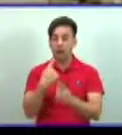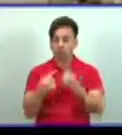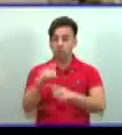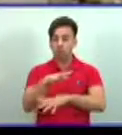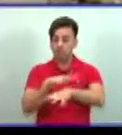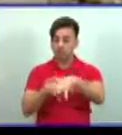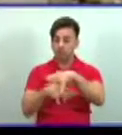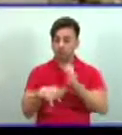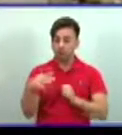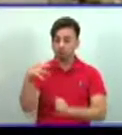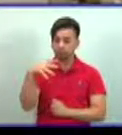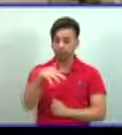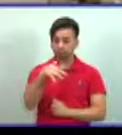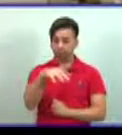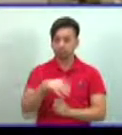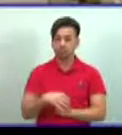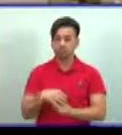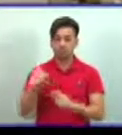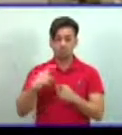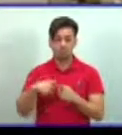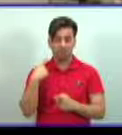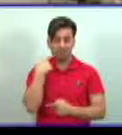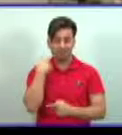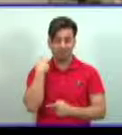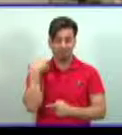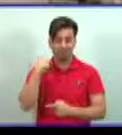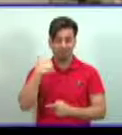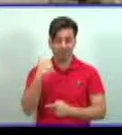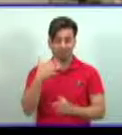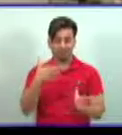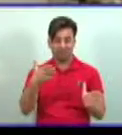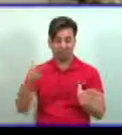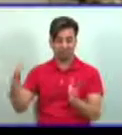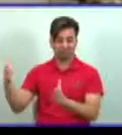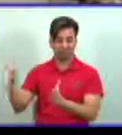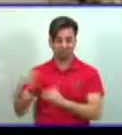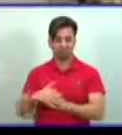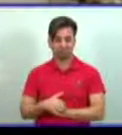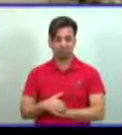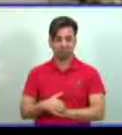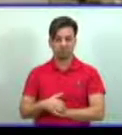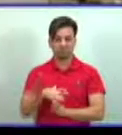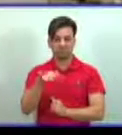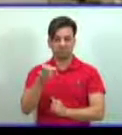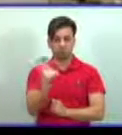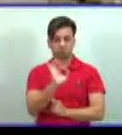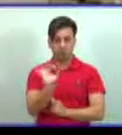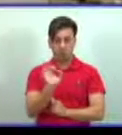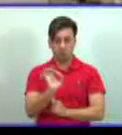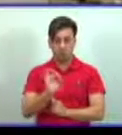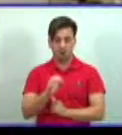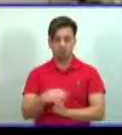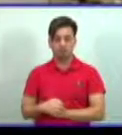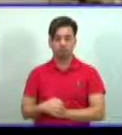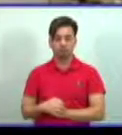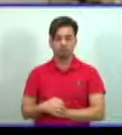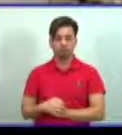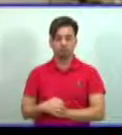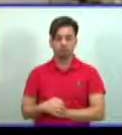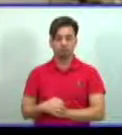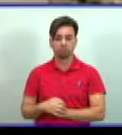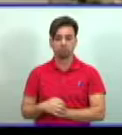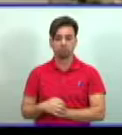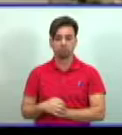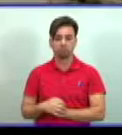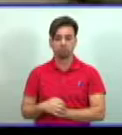pasado décadas desde el accidente y todavía tenemos en nuestro país, incluso